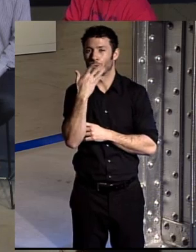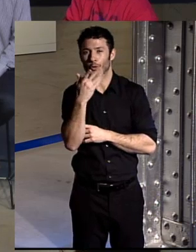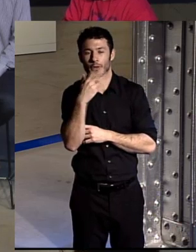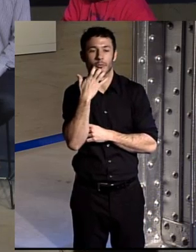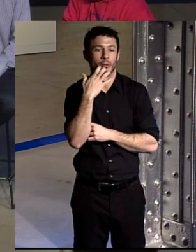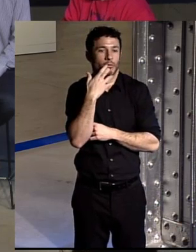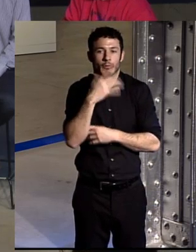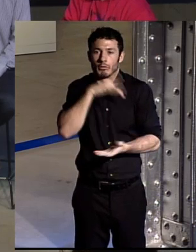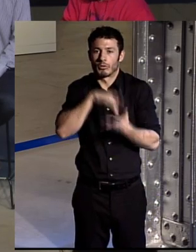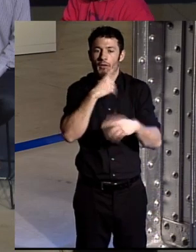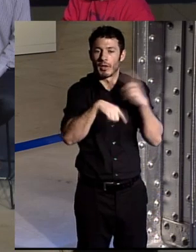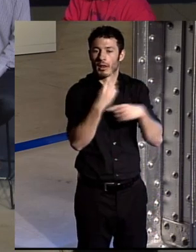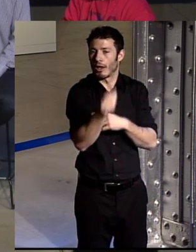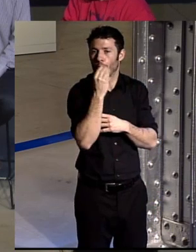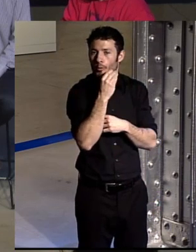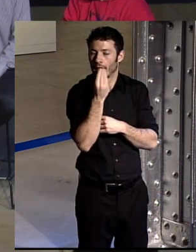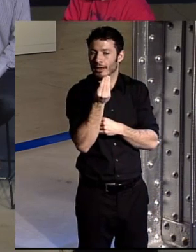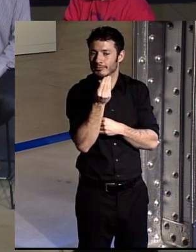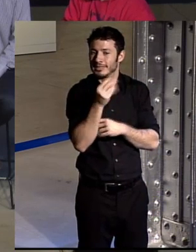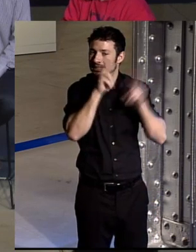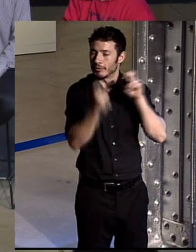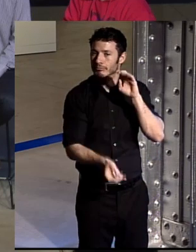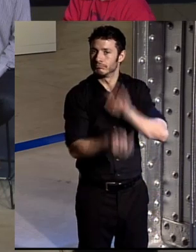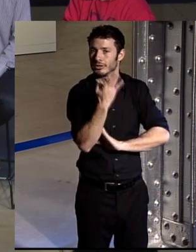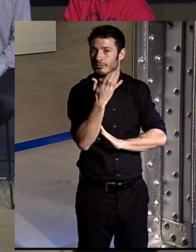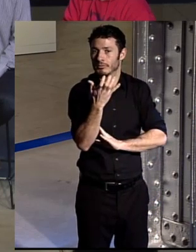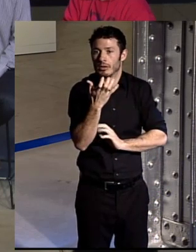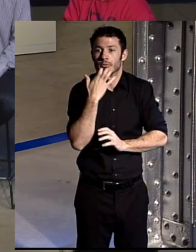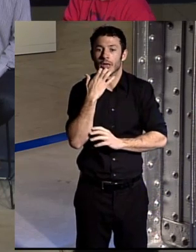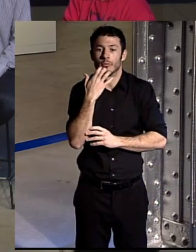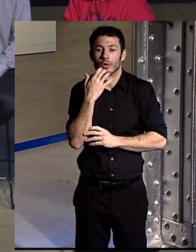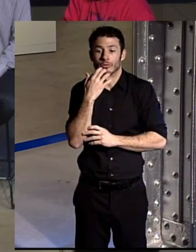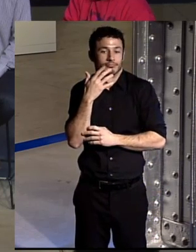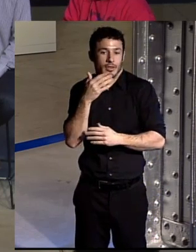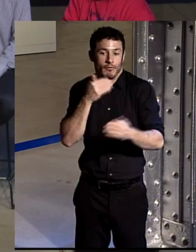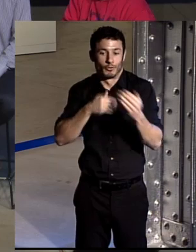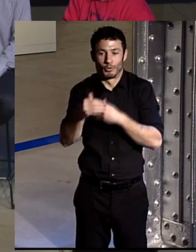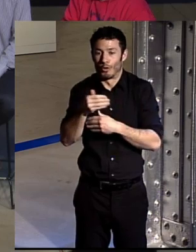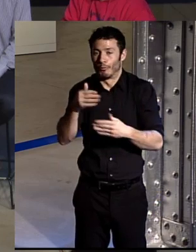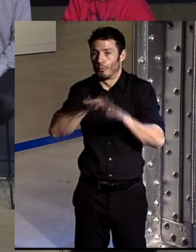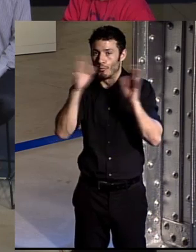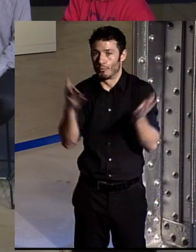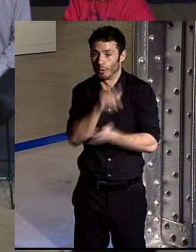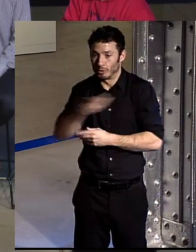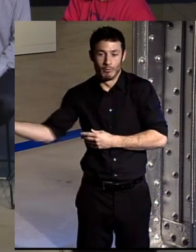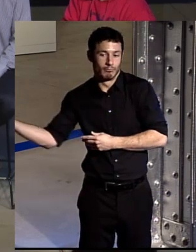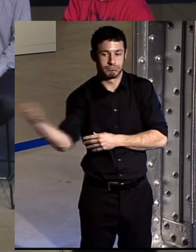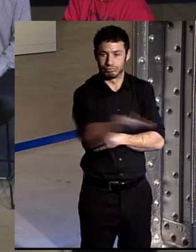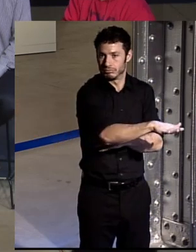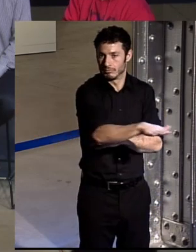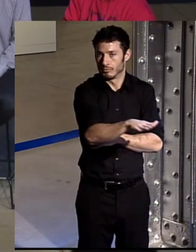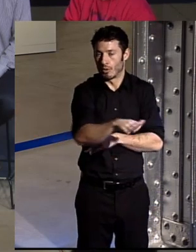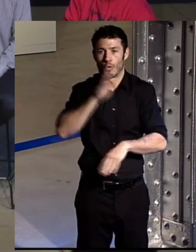tu familia o que salen en el bar, como por ejemplo el tema de que vamos a morir todos de una pandemia global en cualquier momento. Ese es un tema muy normal,